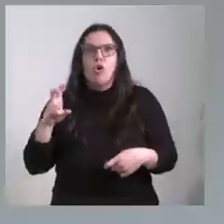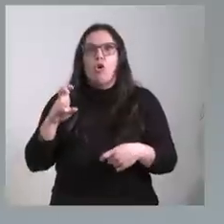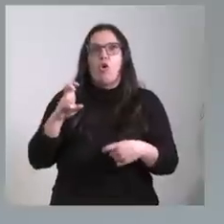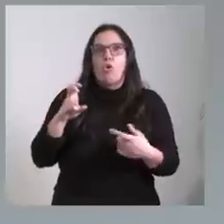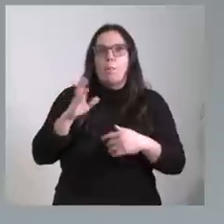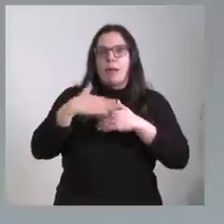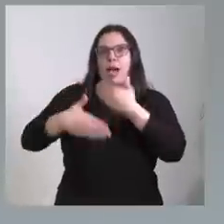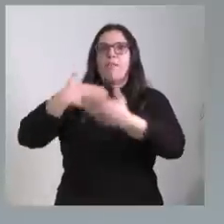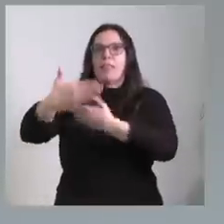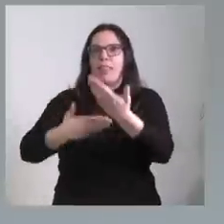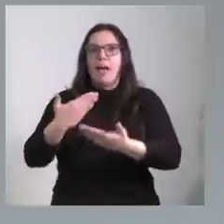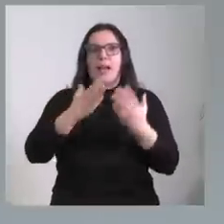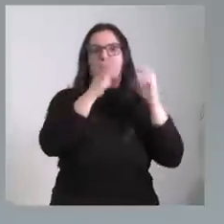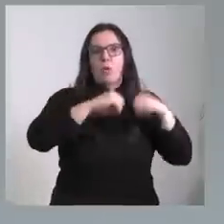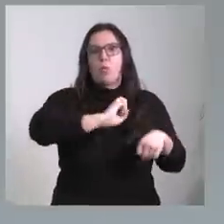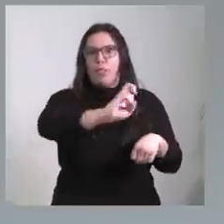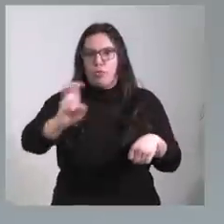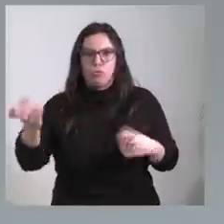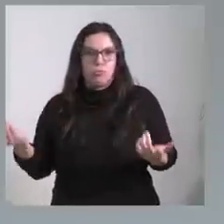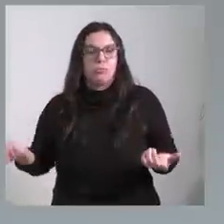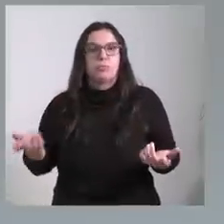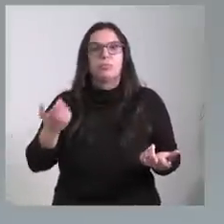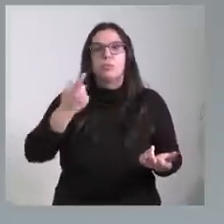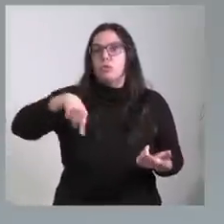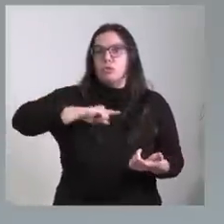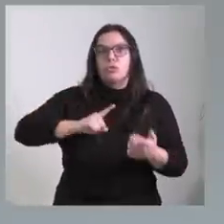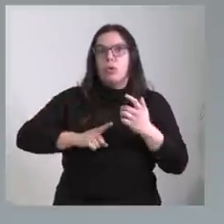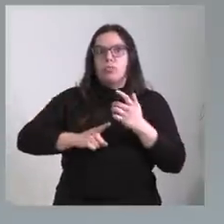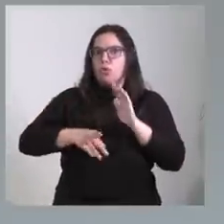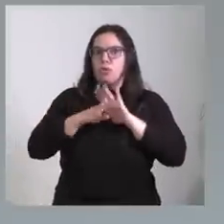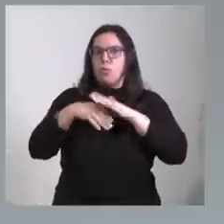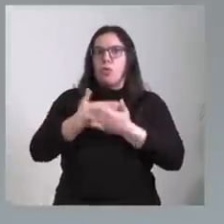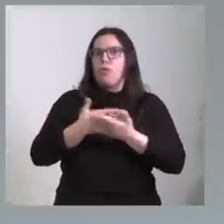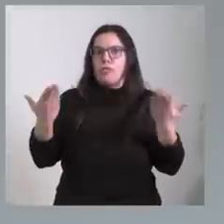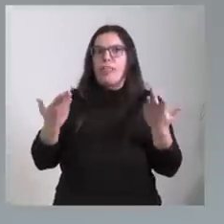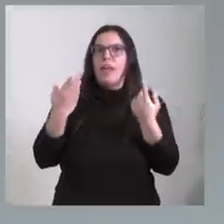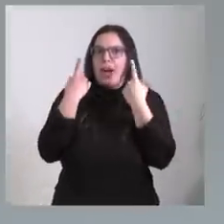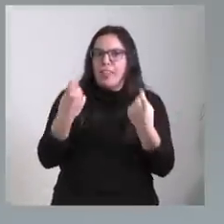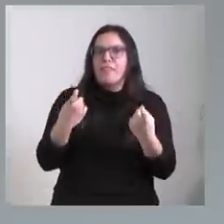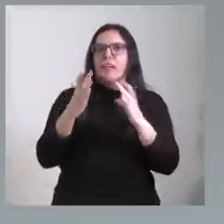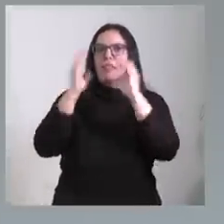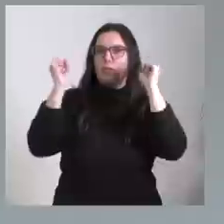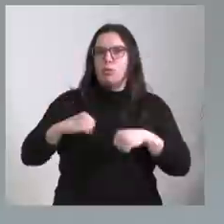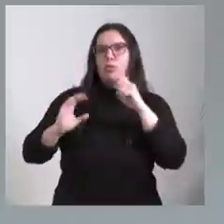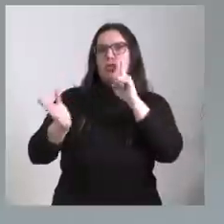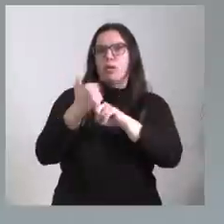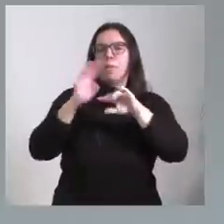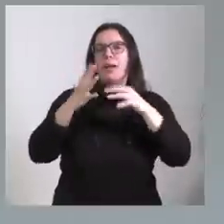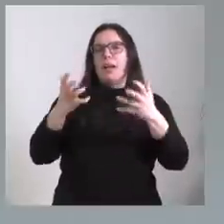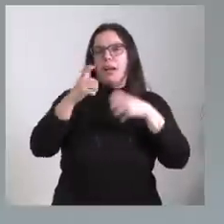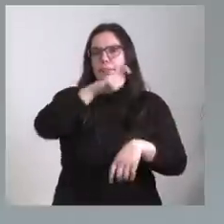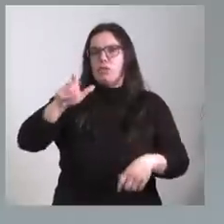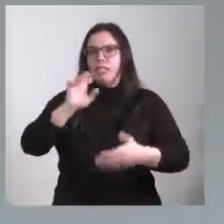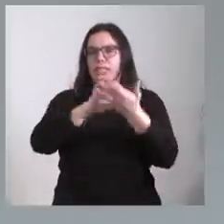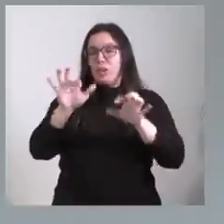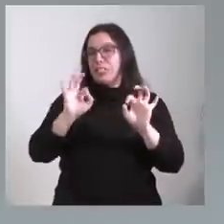medida en que se vaya avanzando en mesas y en acuerdos Y nosotros seguimos creyendo en la necesidad de alcanzar acuerdos que beneficien a las personas de Castilla y